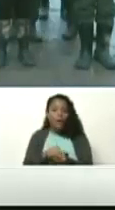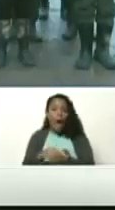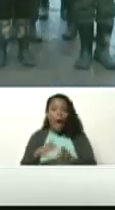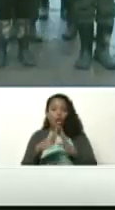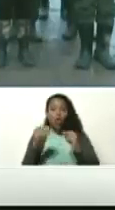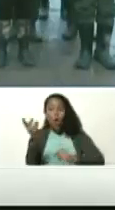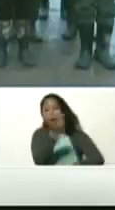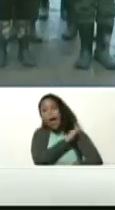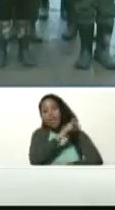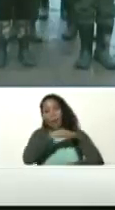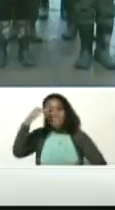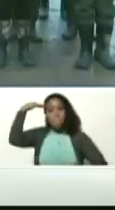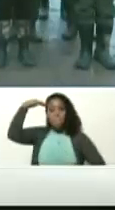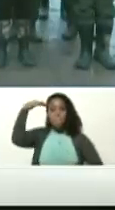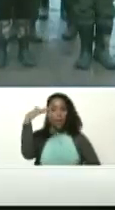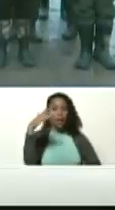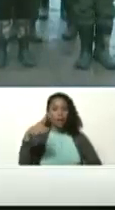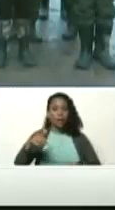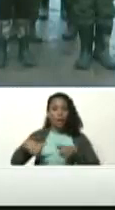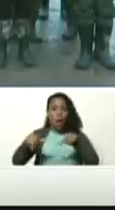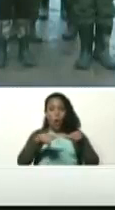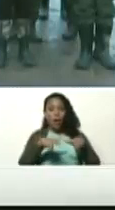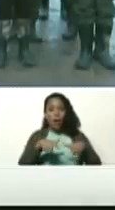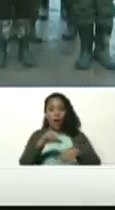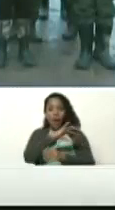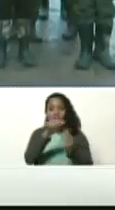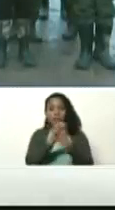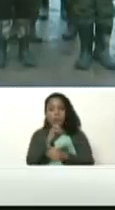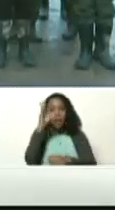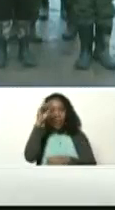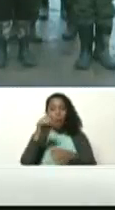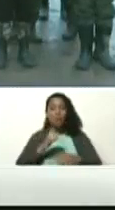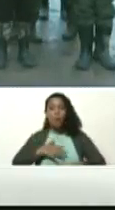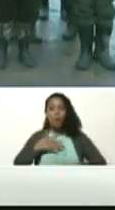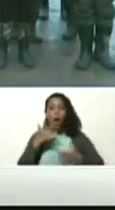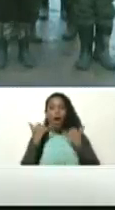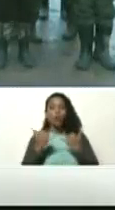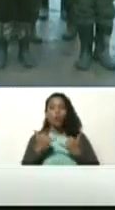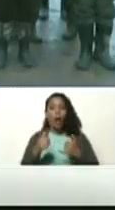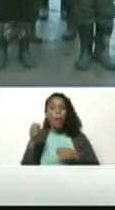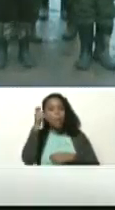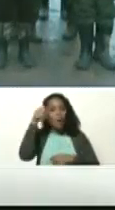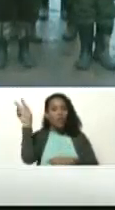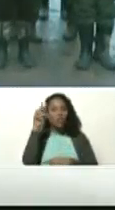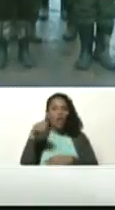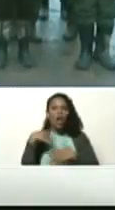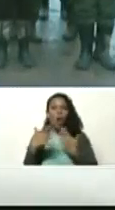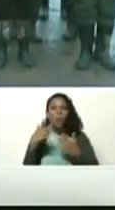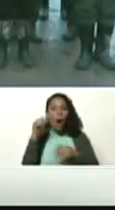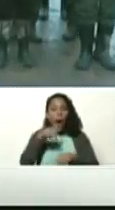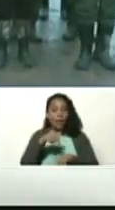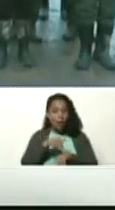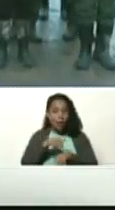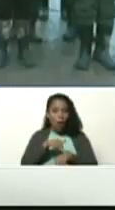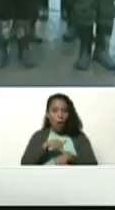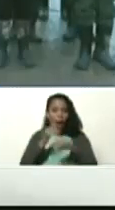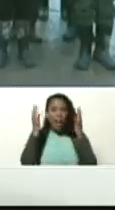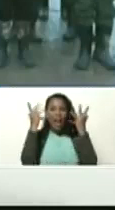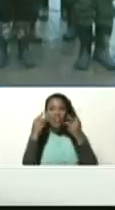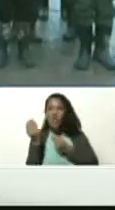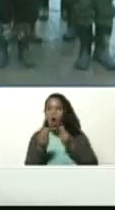la zona. Vicepresidenta, ¿qué le podemos actualizar al pueblo de Venezuela? ¿Cómo está el Castaño a esta hora?